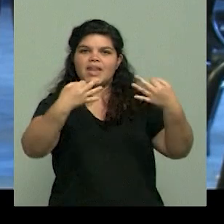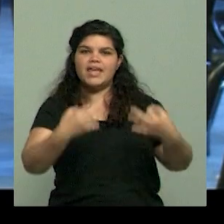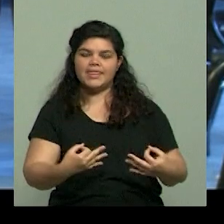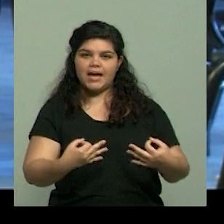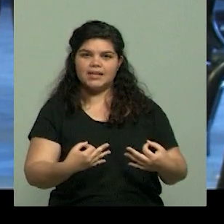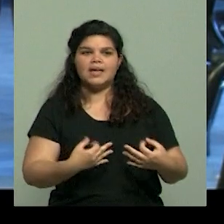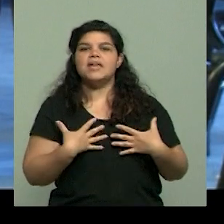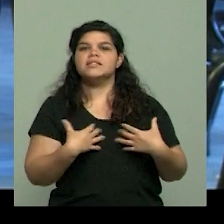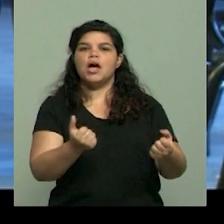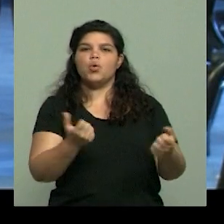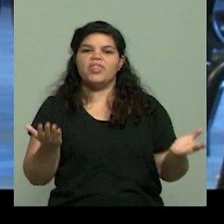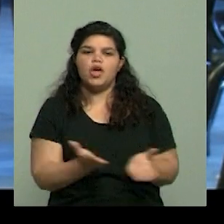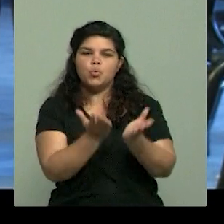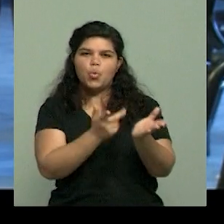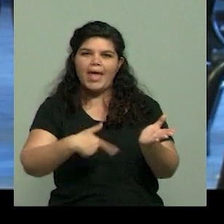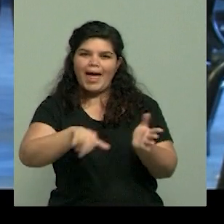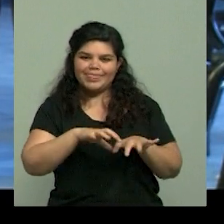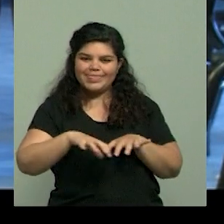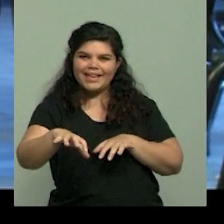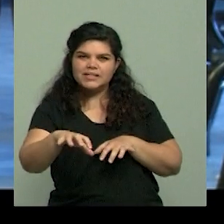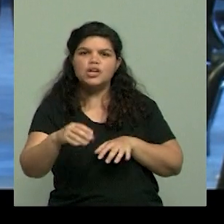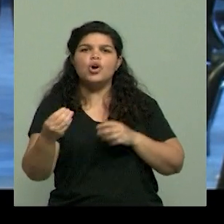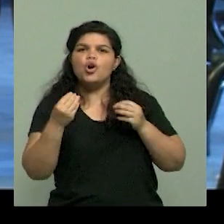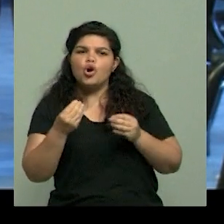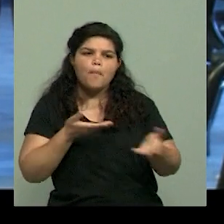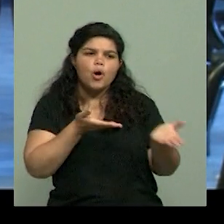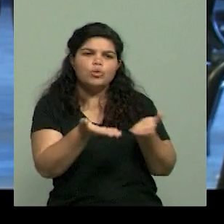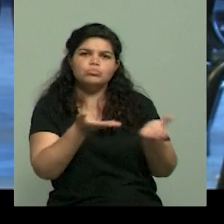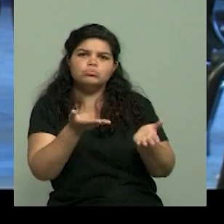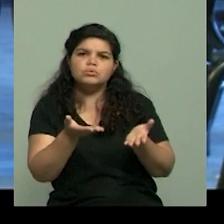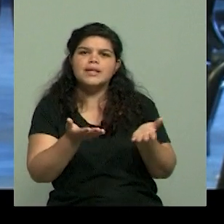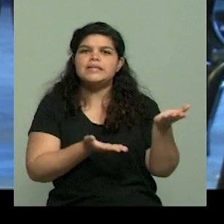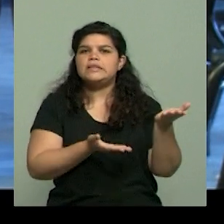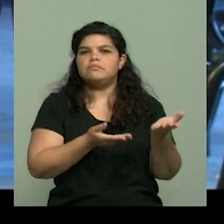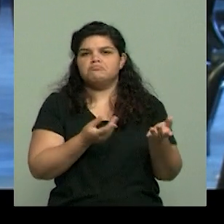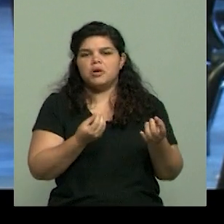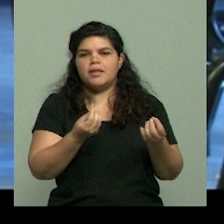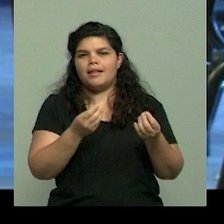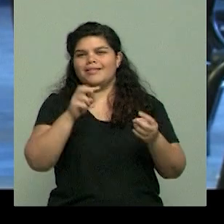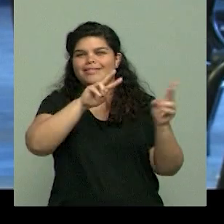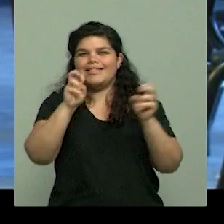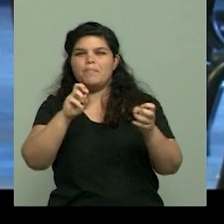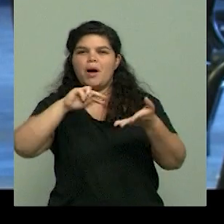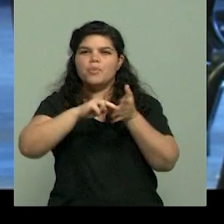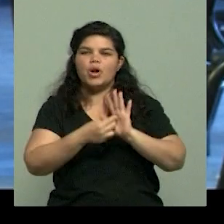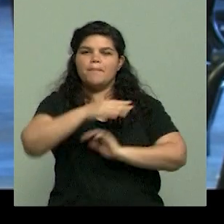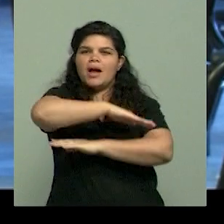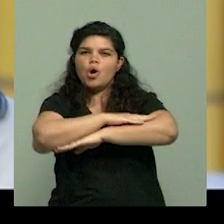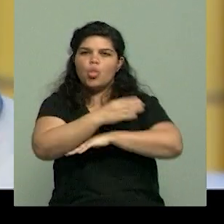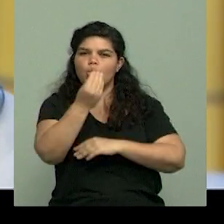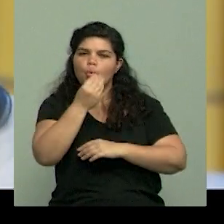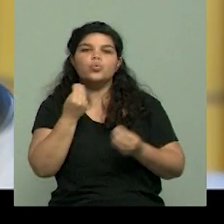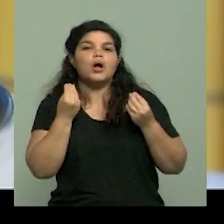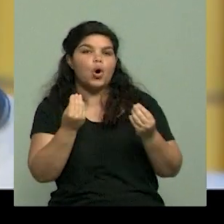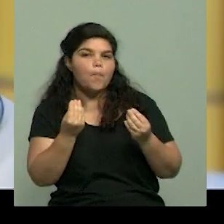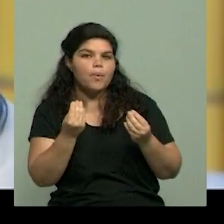salud estudiantil en relación a la problemática de la conducta alimentaria? Bien, bueno, nosotros tenemos dos